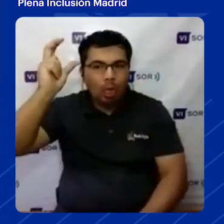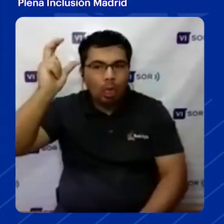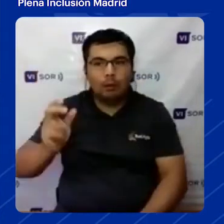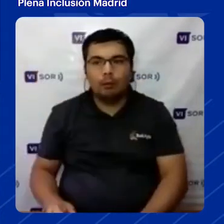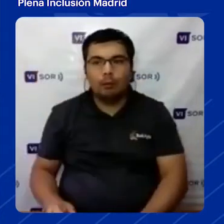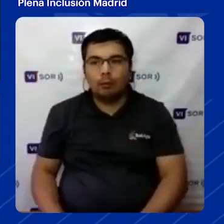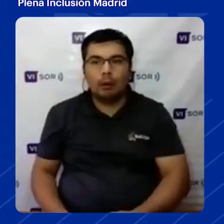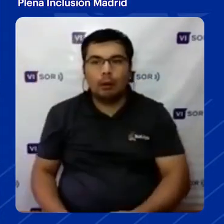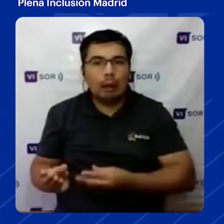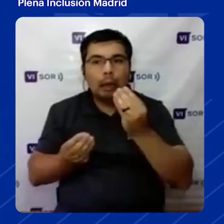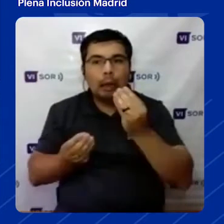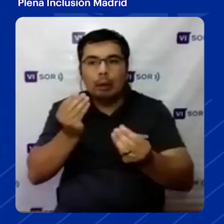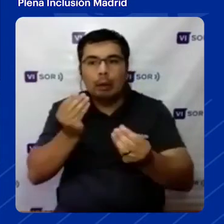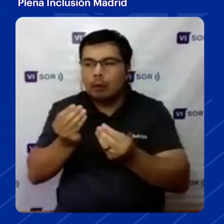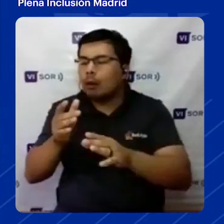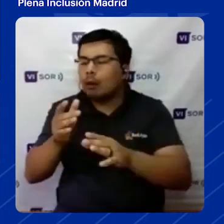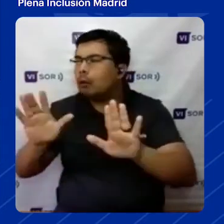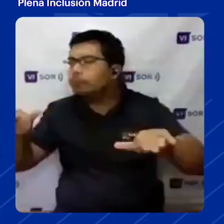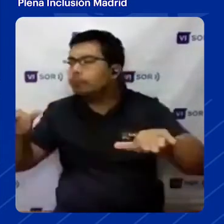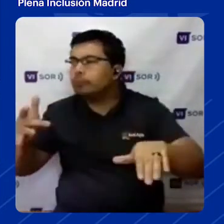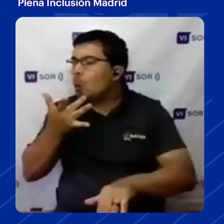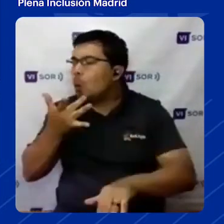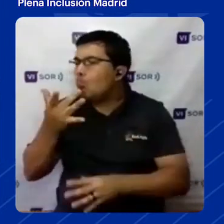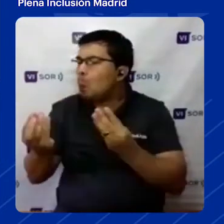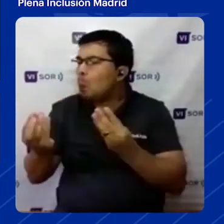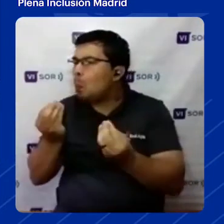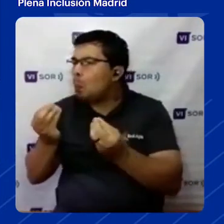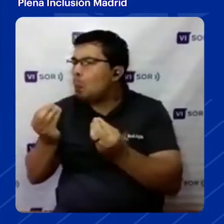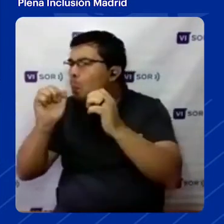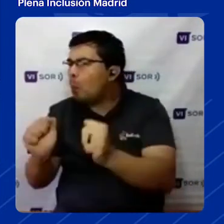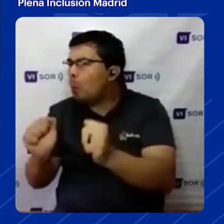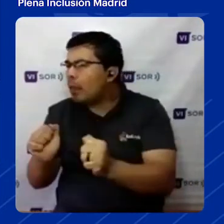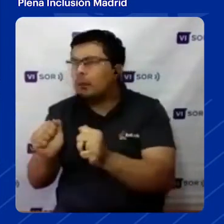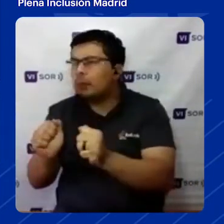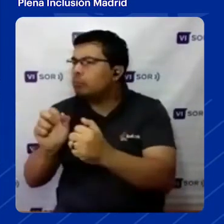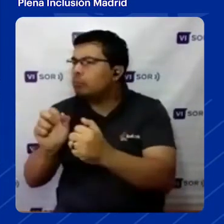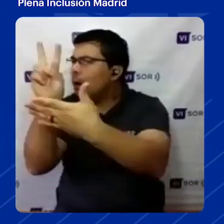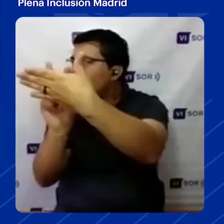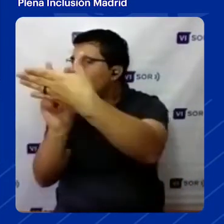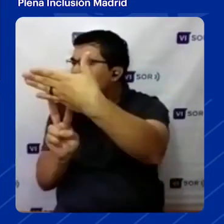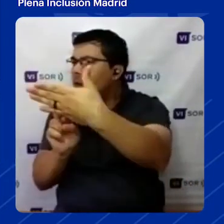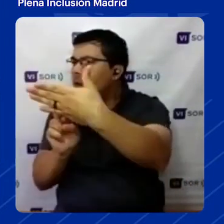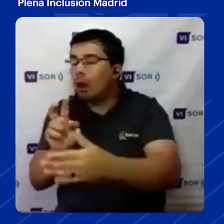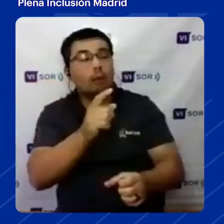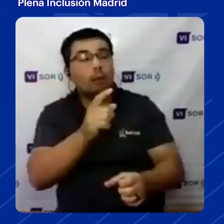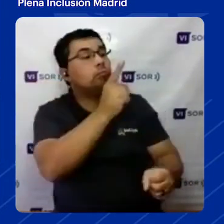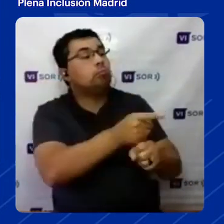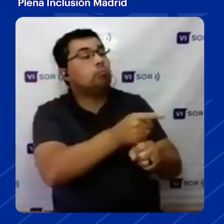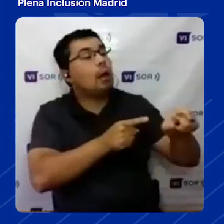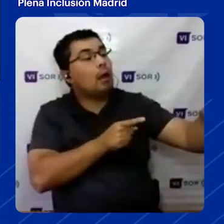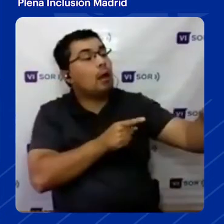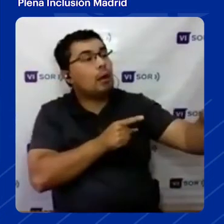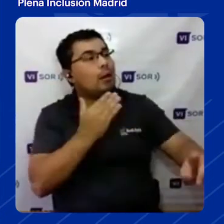juvenil. Y cuando uno tiene 30, 40 o 50 años, por mucha dificultad de comprensión, eso resulta muy indignante.